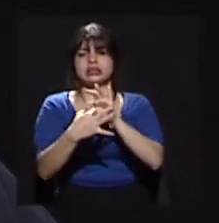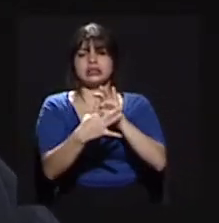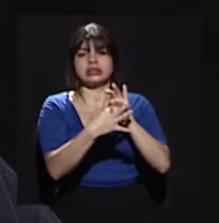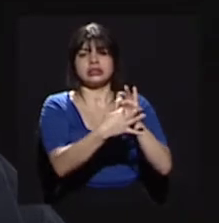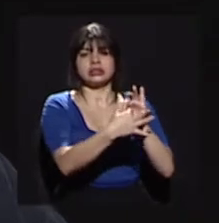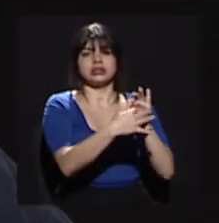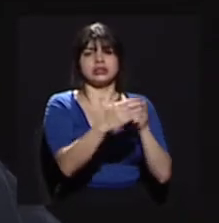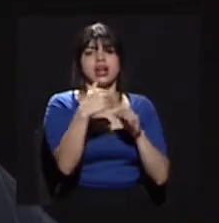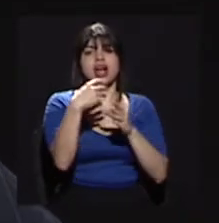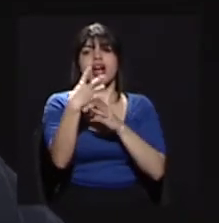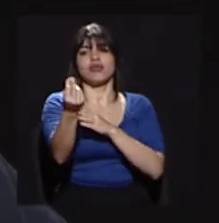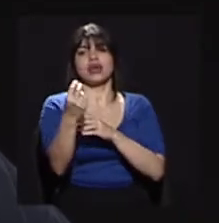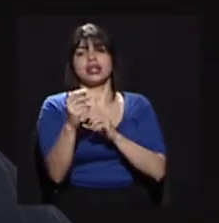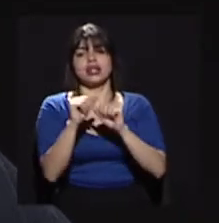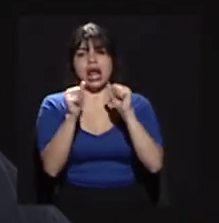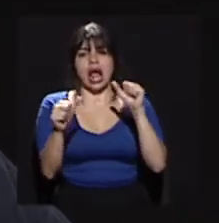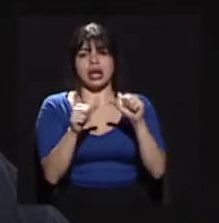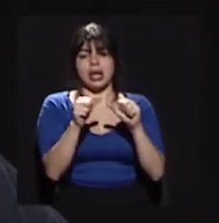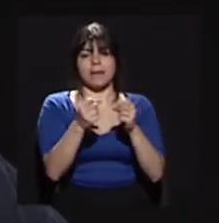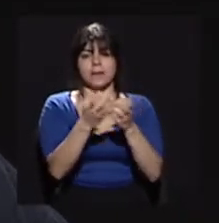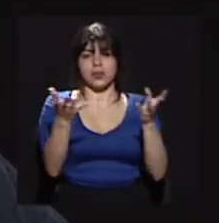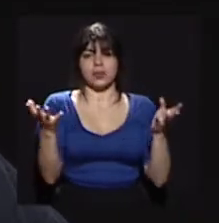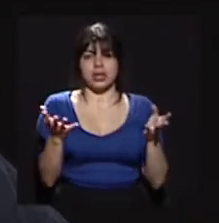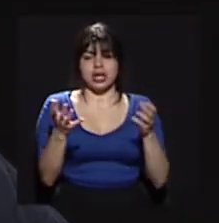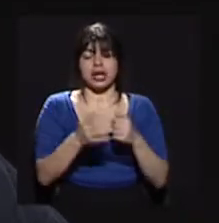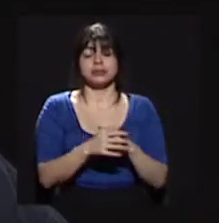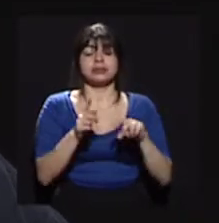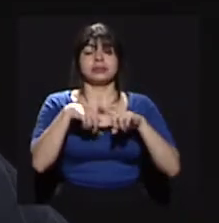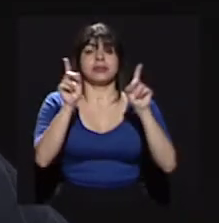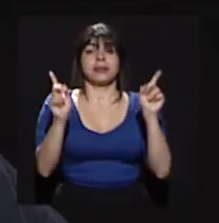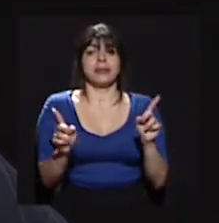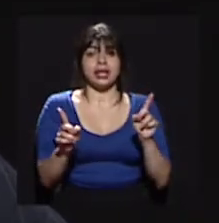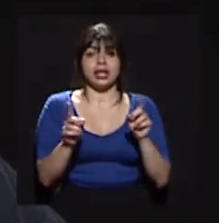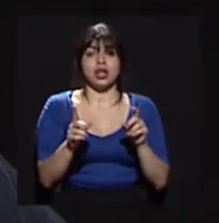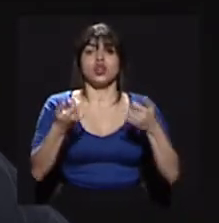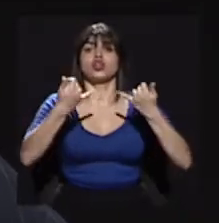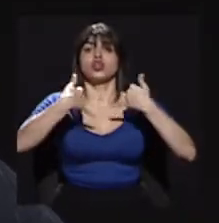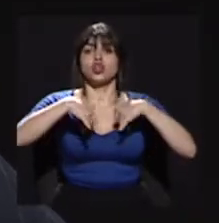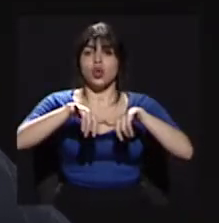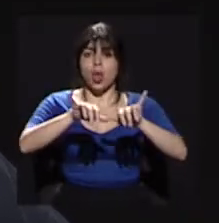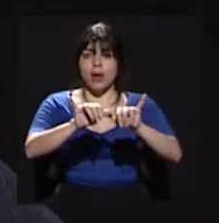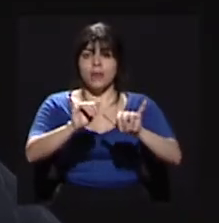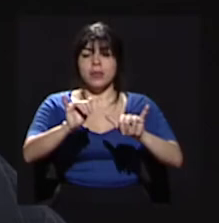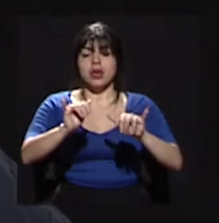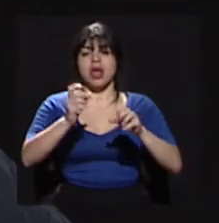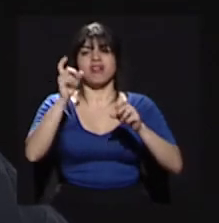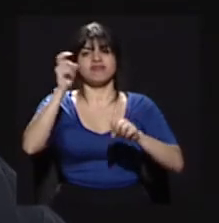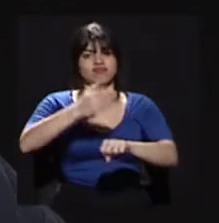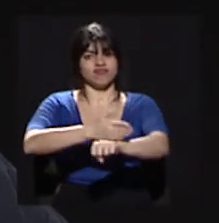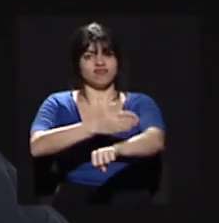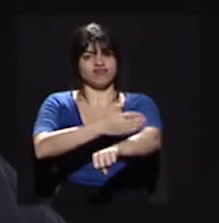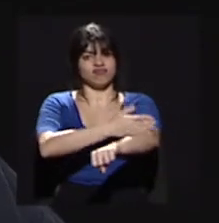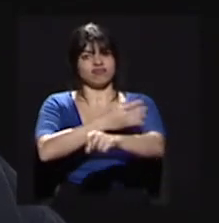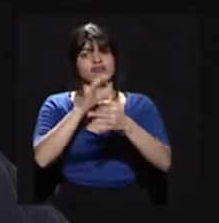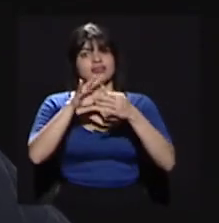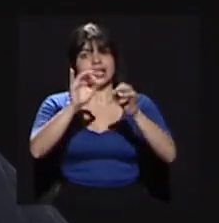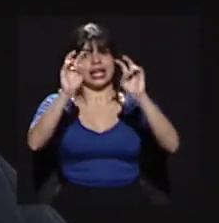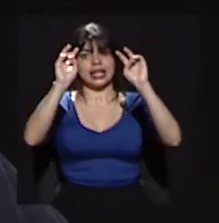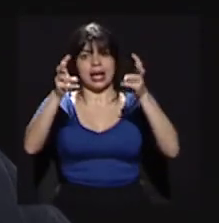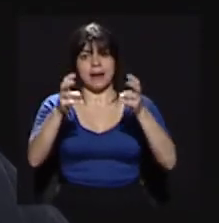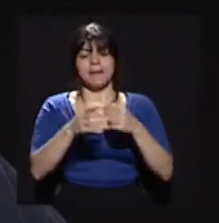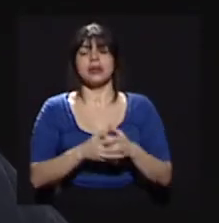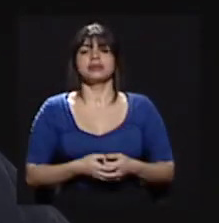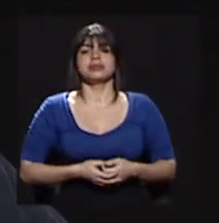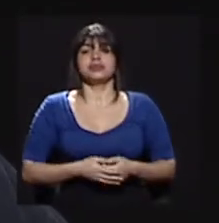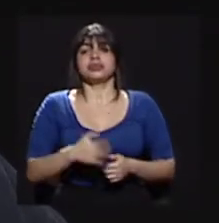al sector público pero todavía hay mucho que mejorar en esa materia